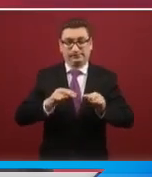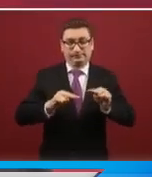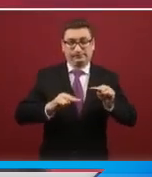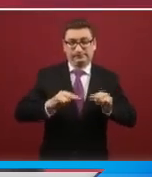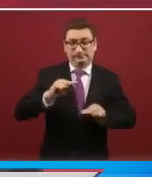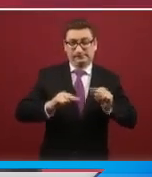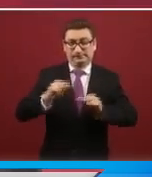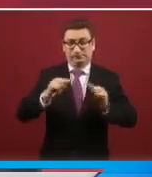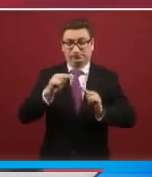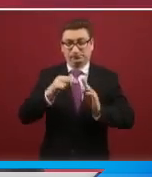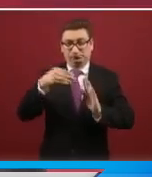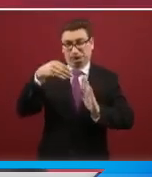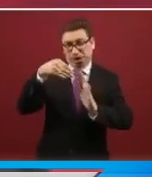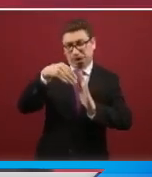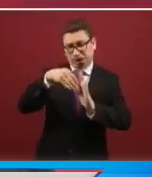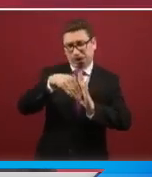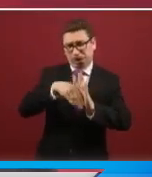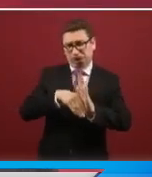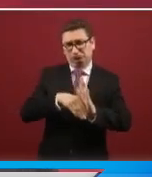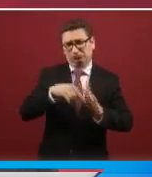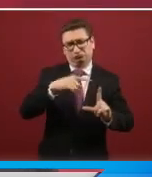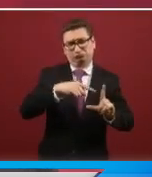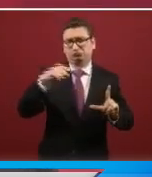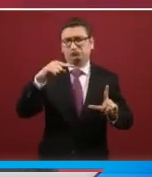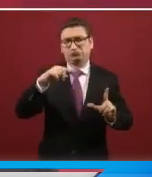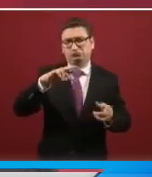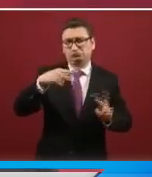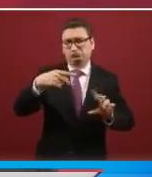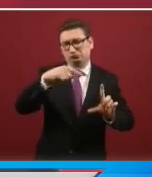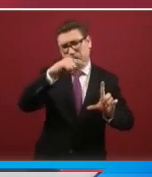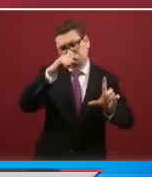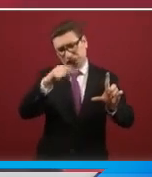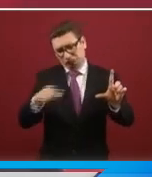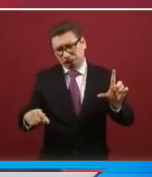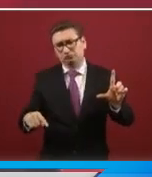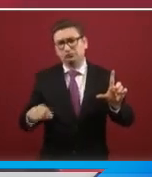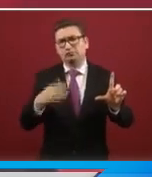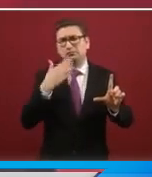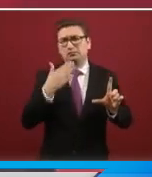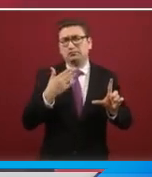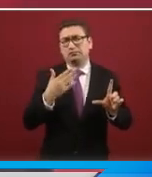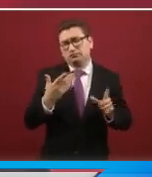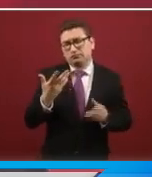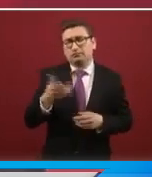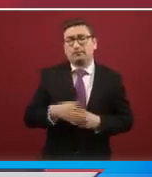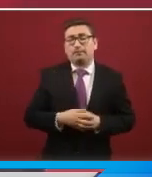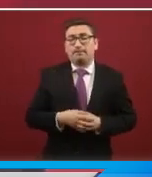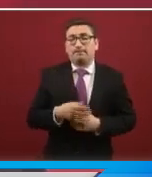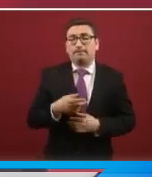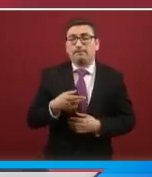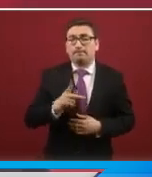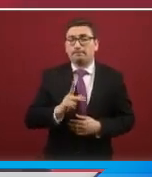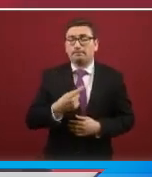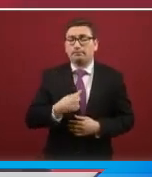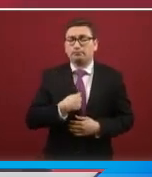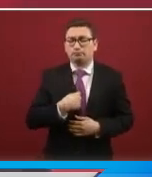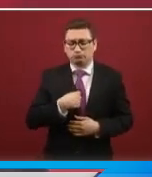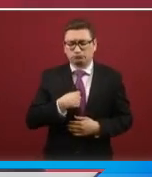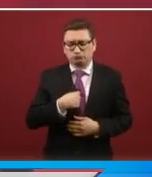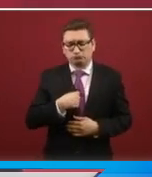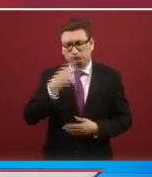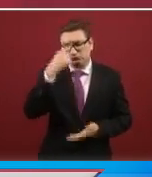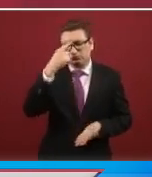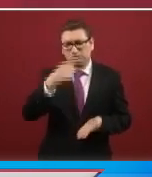Guardia Nacional tendrá una presencia importante que permitirá recuperar la paz y la seguridad a pesar de las resistencias que se presentan. Ya se trató con